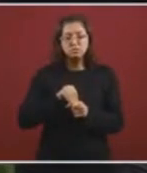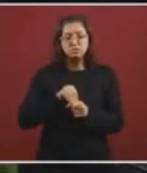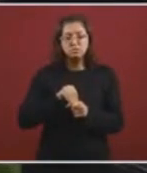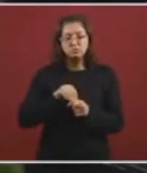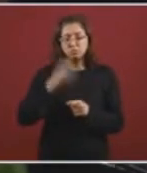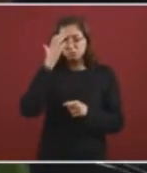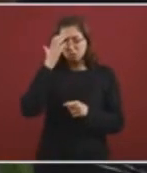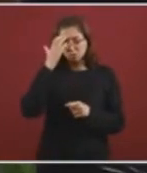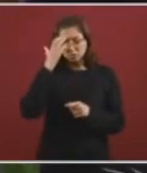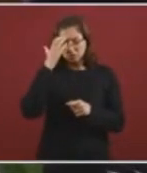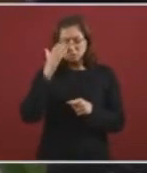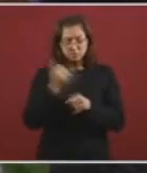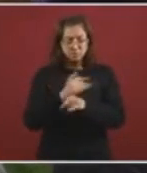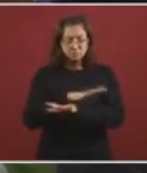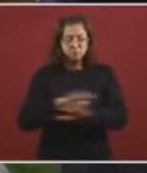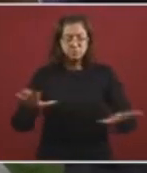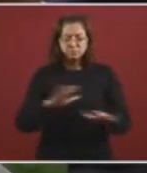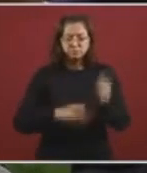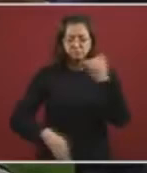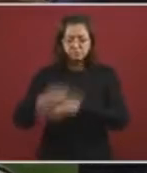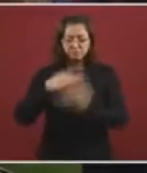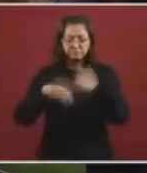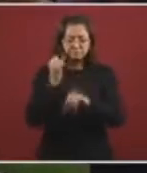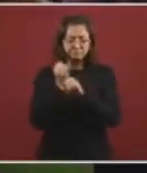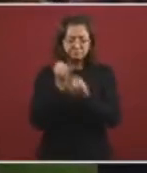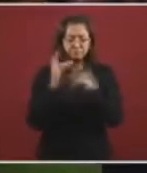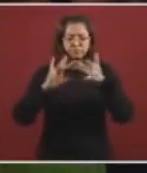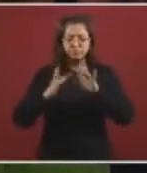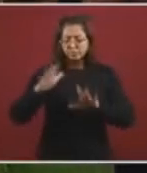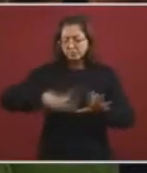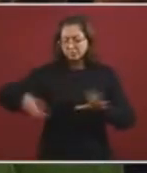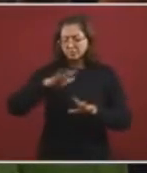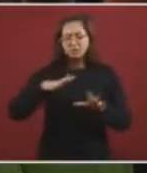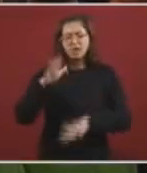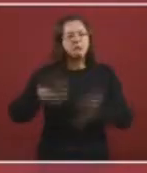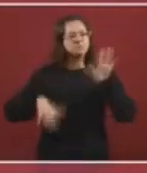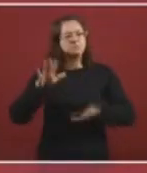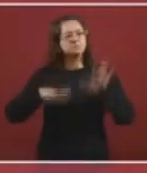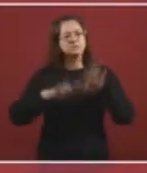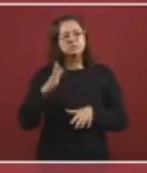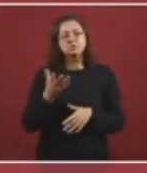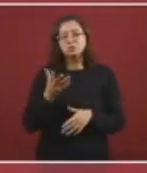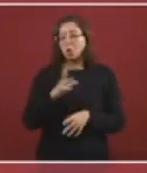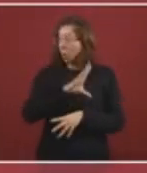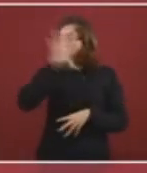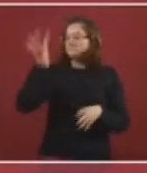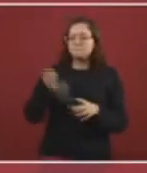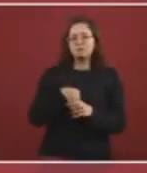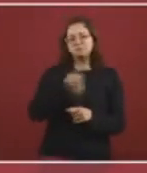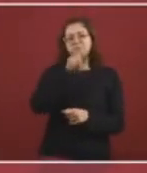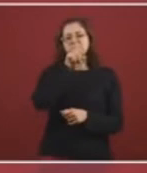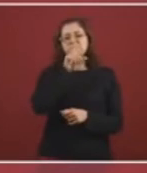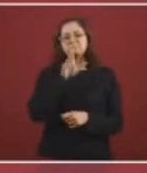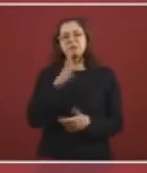acceder a las redes sociales. A lo mejor la mitad de los mexicanos no